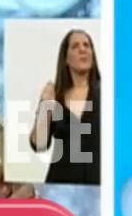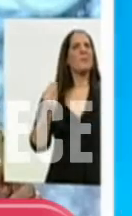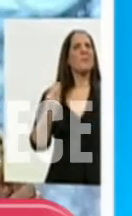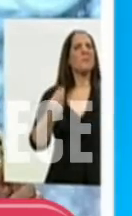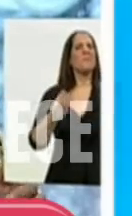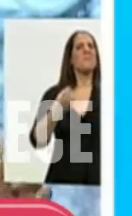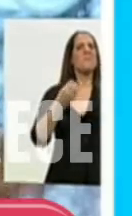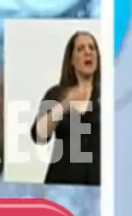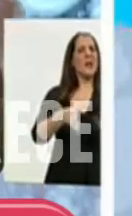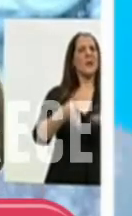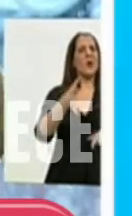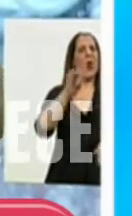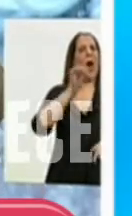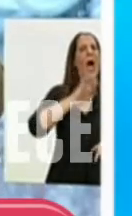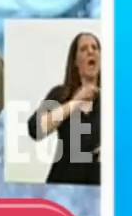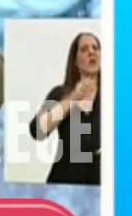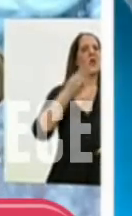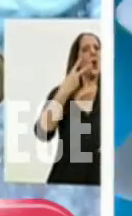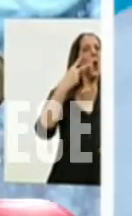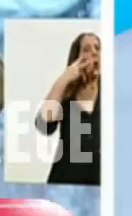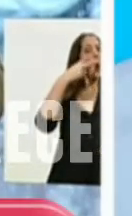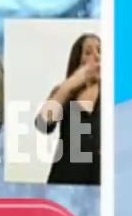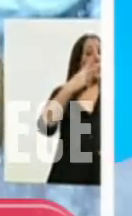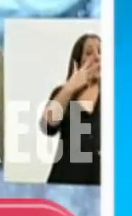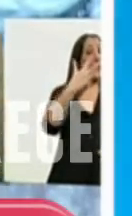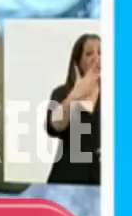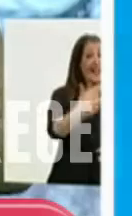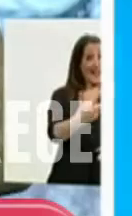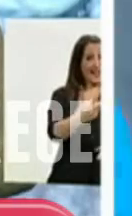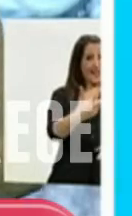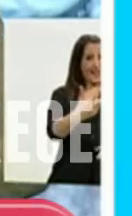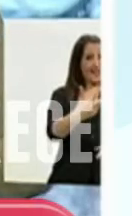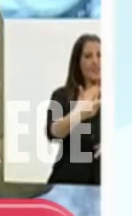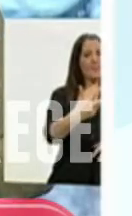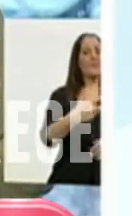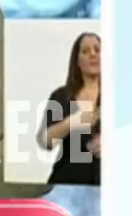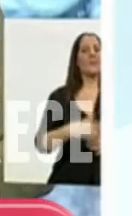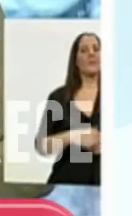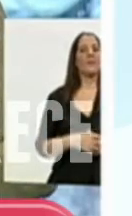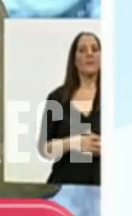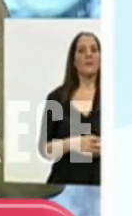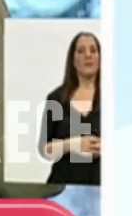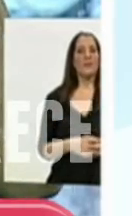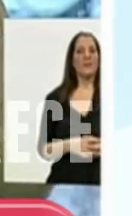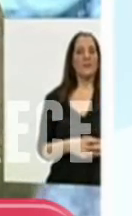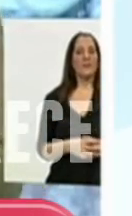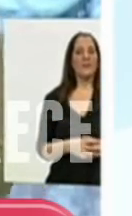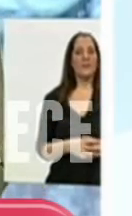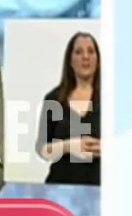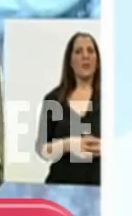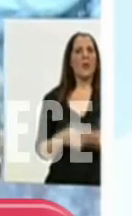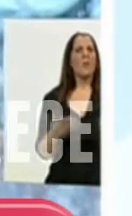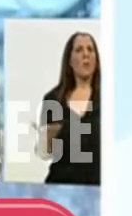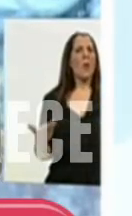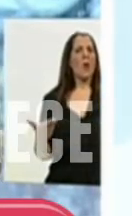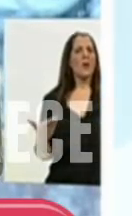libre de la justicia. Tampoco es inédito, Julio, ¿no? Porque cuando fue a declarar en indagatoria a Carlos Menem, también había manifestantes sí, no en la puerta nada, apoyando sí. a Menem. Mm. Cuando fue a